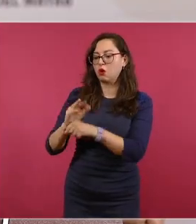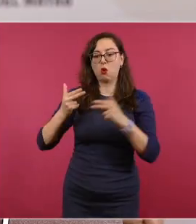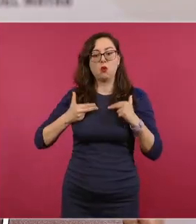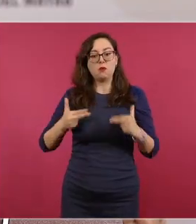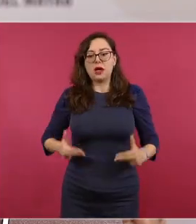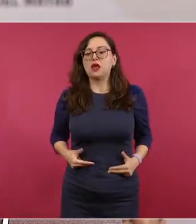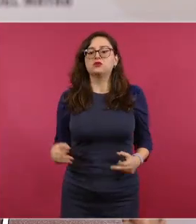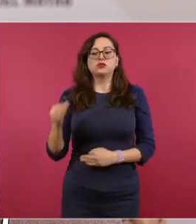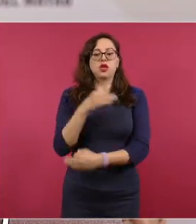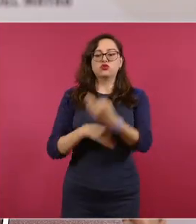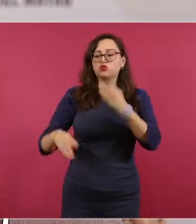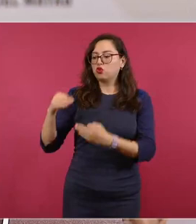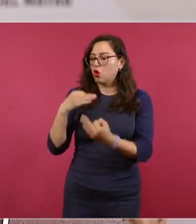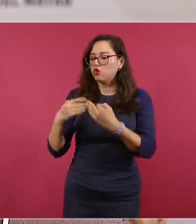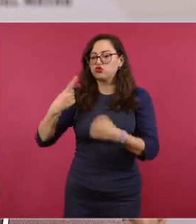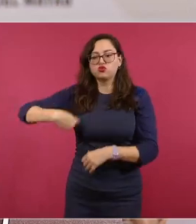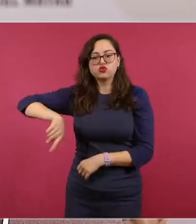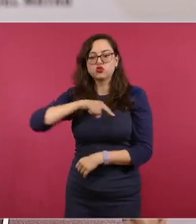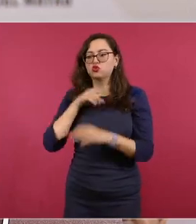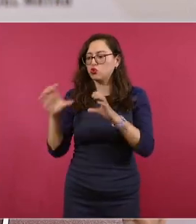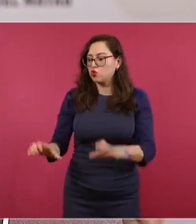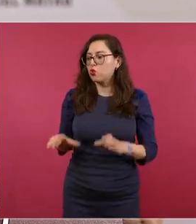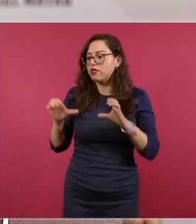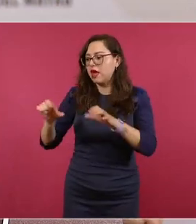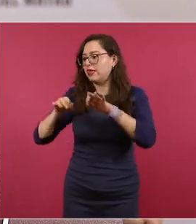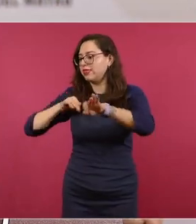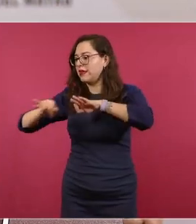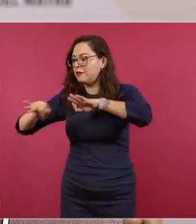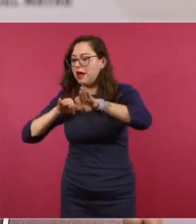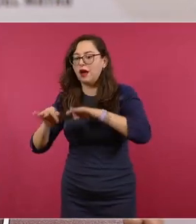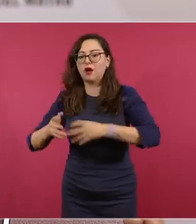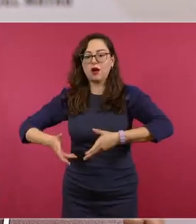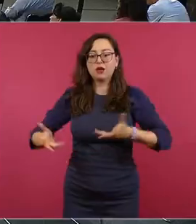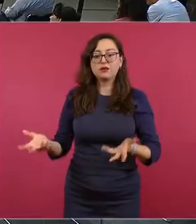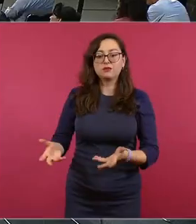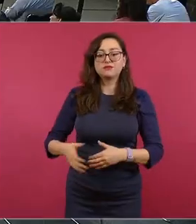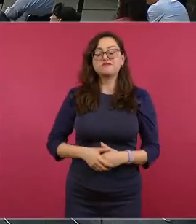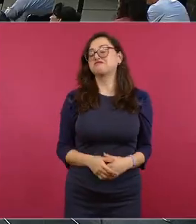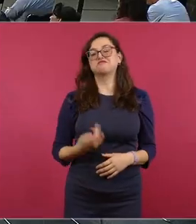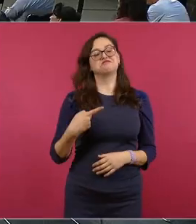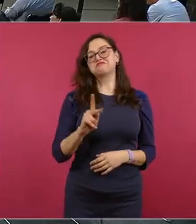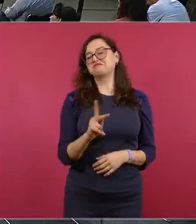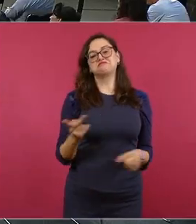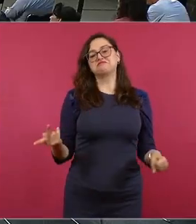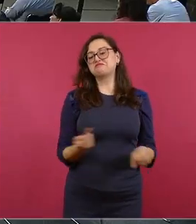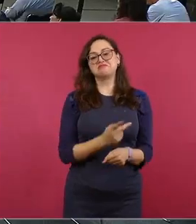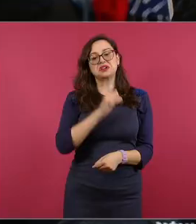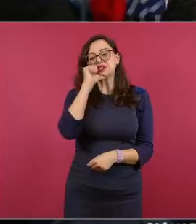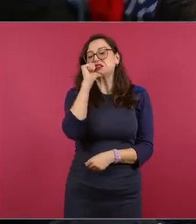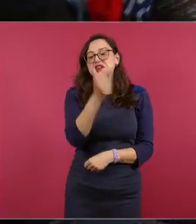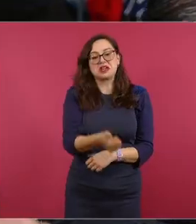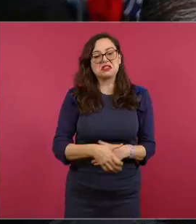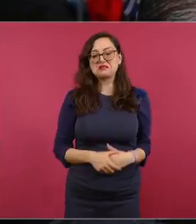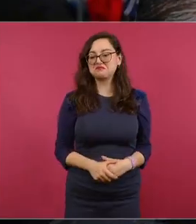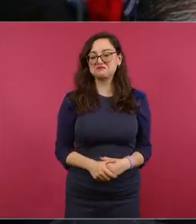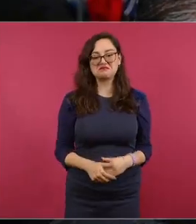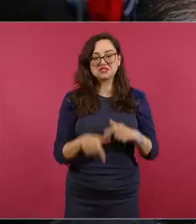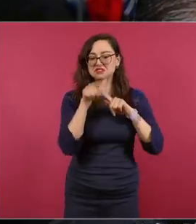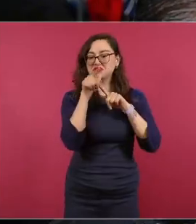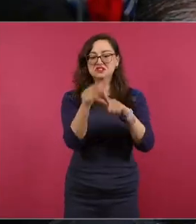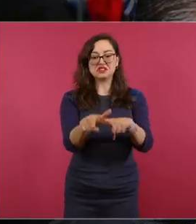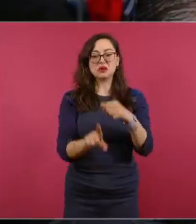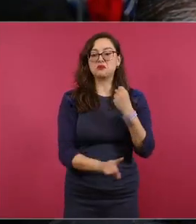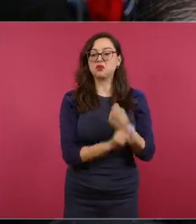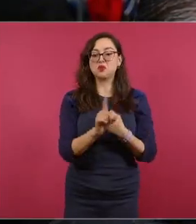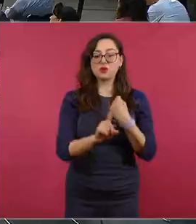humanos. Es nuestro trabajo. Pero no está ocurriendo, las extorsiones siguen. Ah, no,